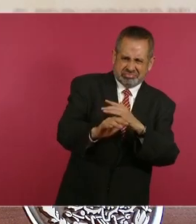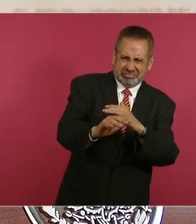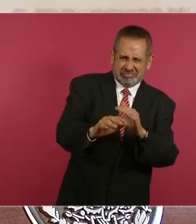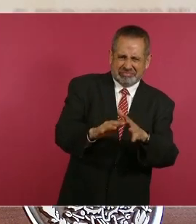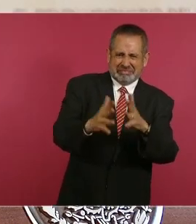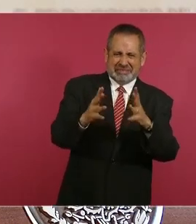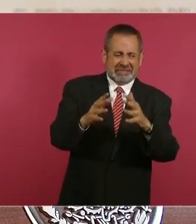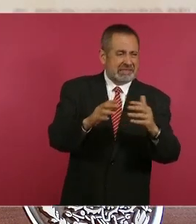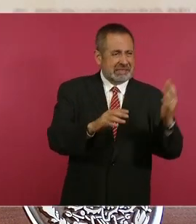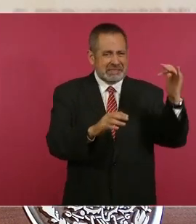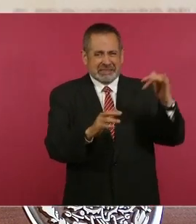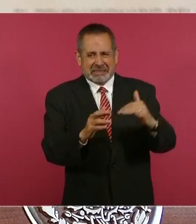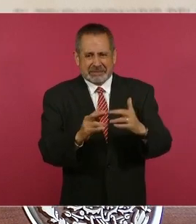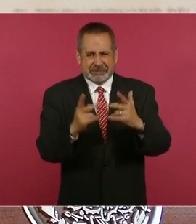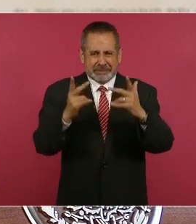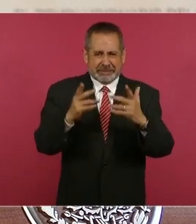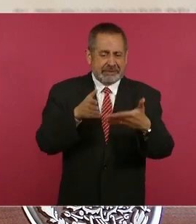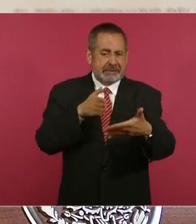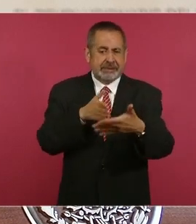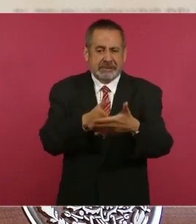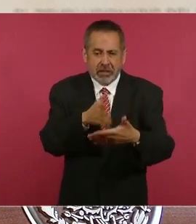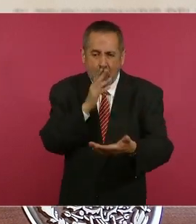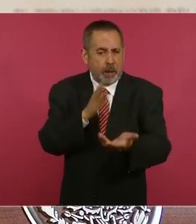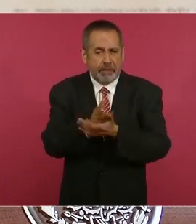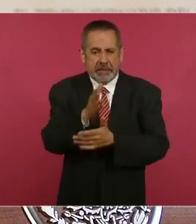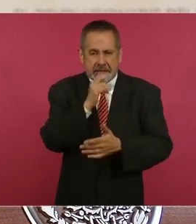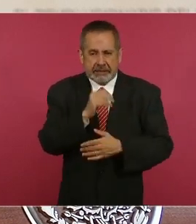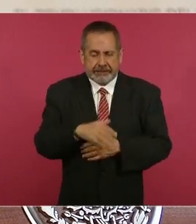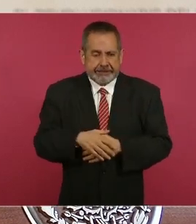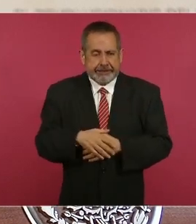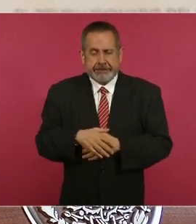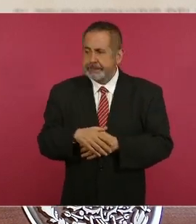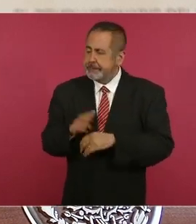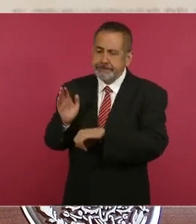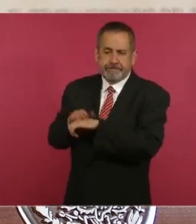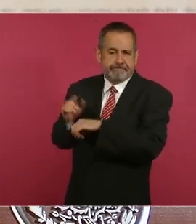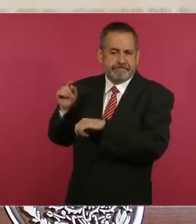y se llevó equipo,